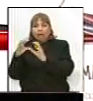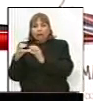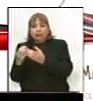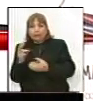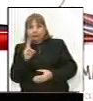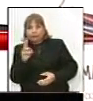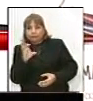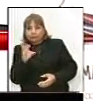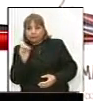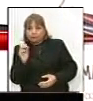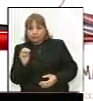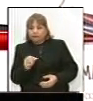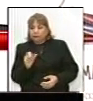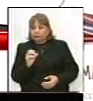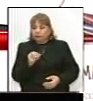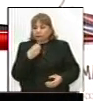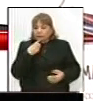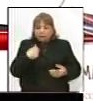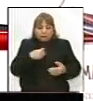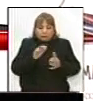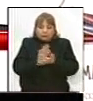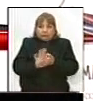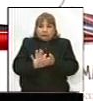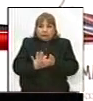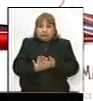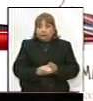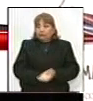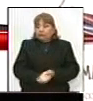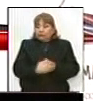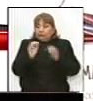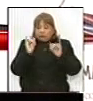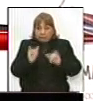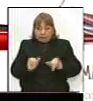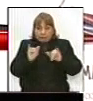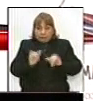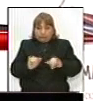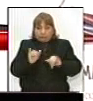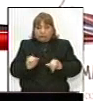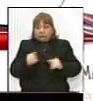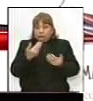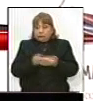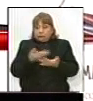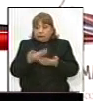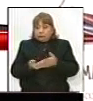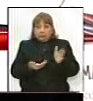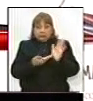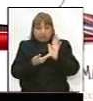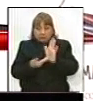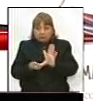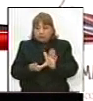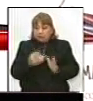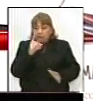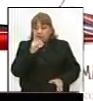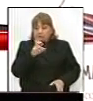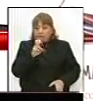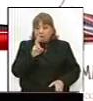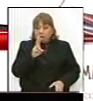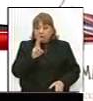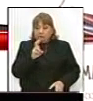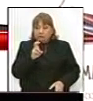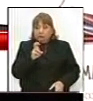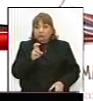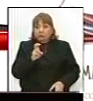reformas constitucionales, es lo que nosotros rechazamos. Se mantiene en la fórmula que usted nos ha presentado, en el